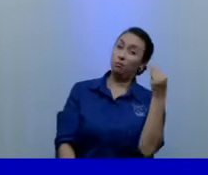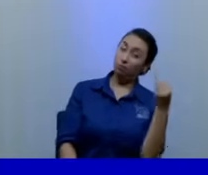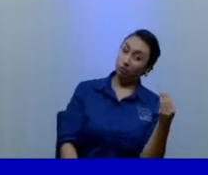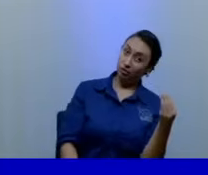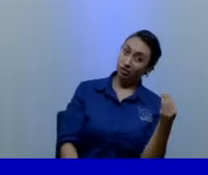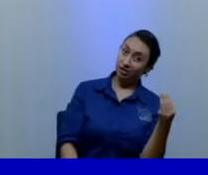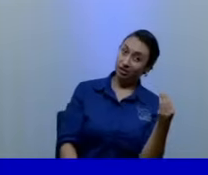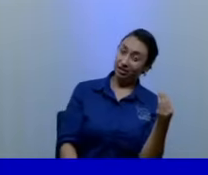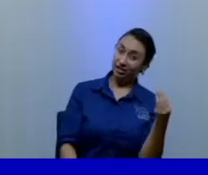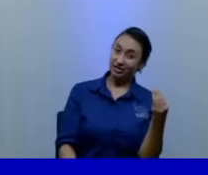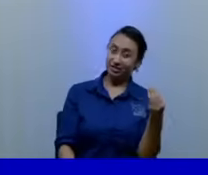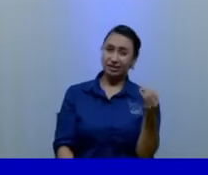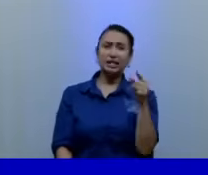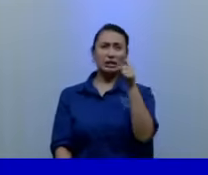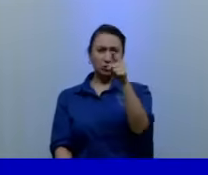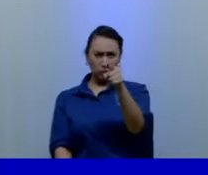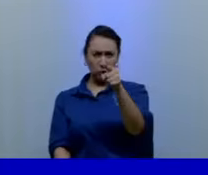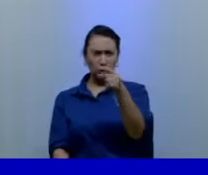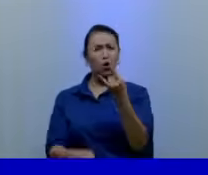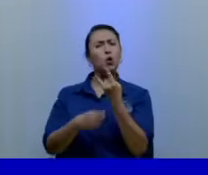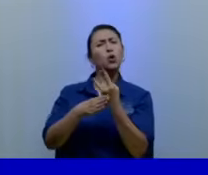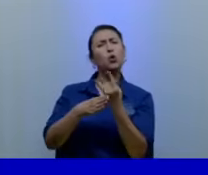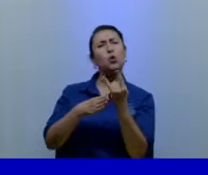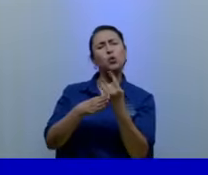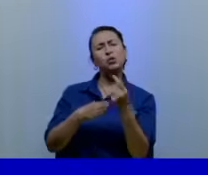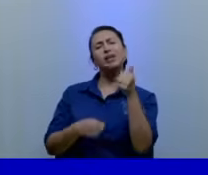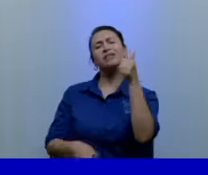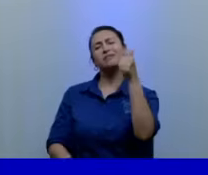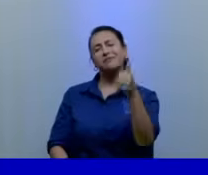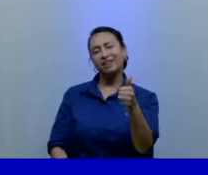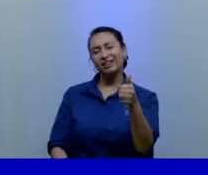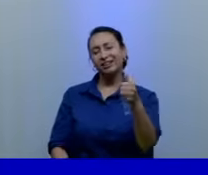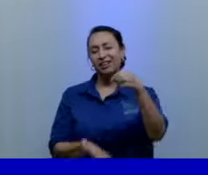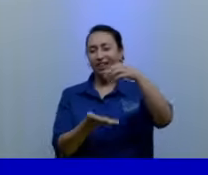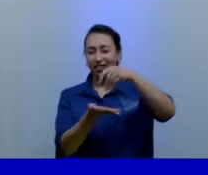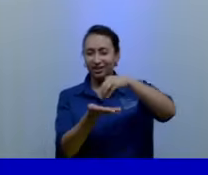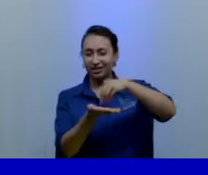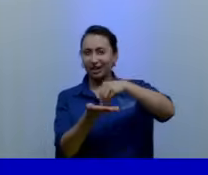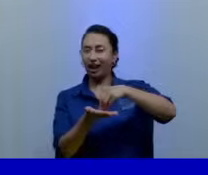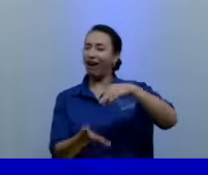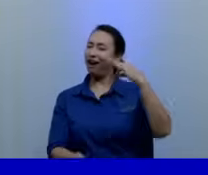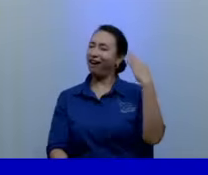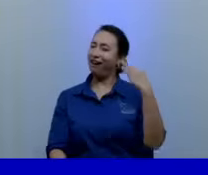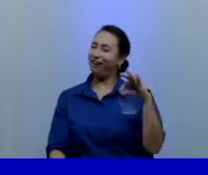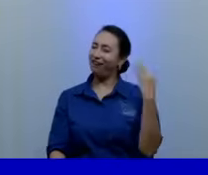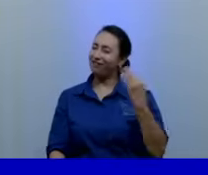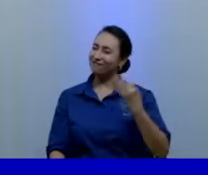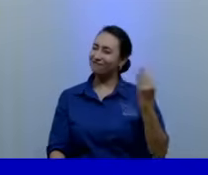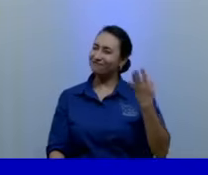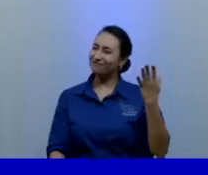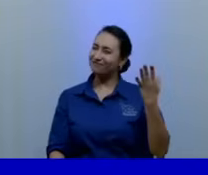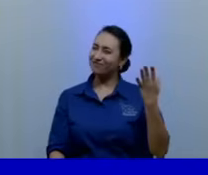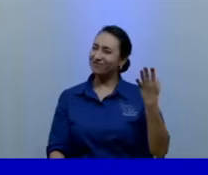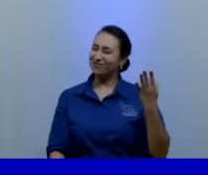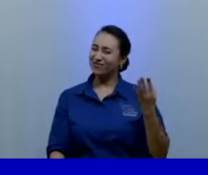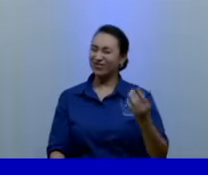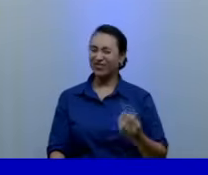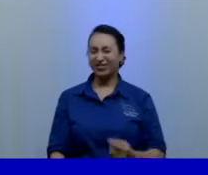si se le da un buen uso, su utilización es beneficiosa para nuestro cuerpo. Pero hay que darle un buen